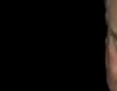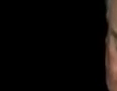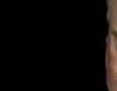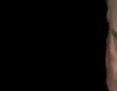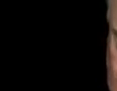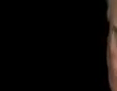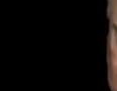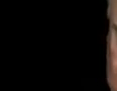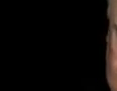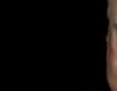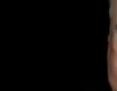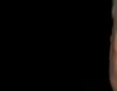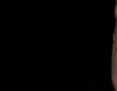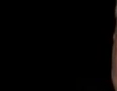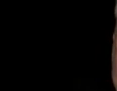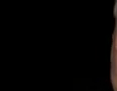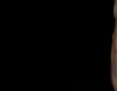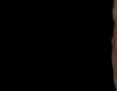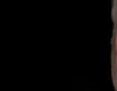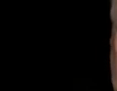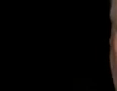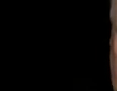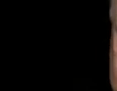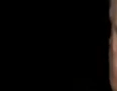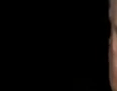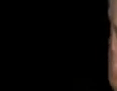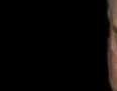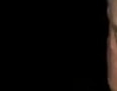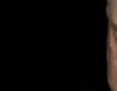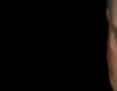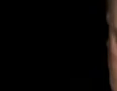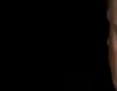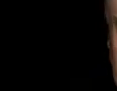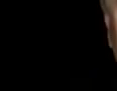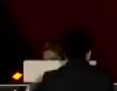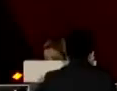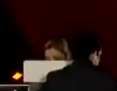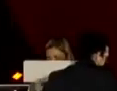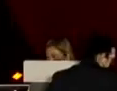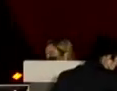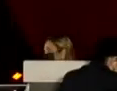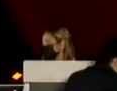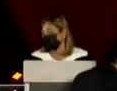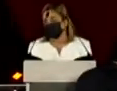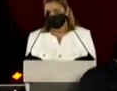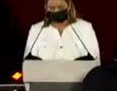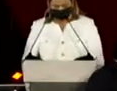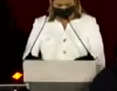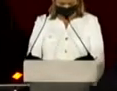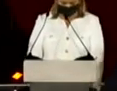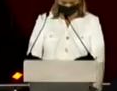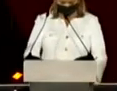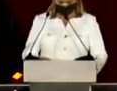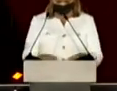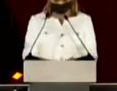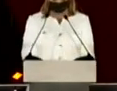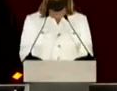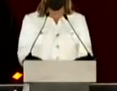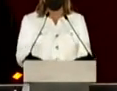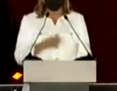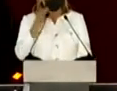palabra a la licenciada María Eugenia Campos Galván para que rinda su protesta de